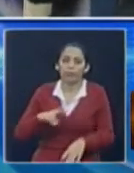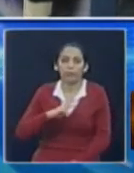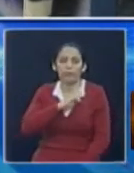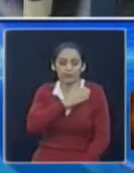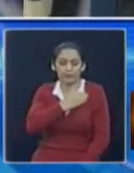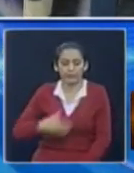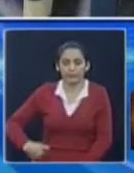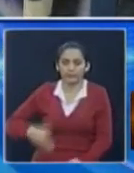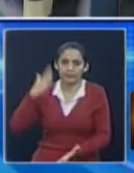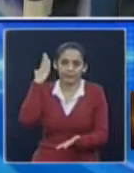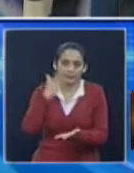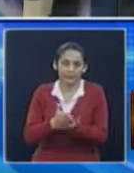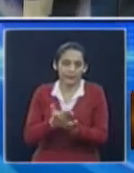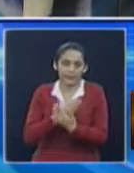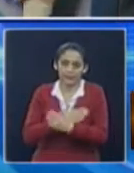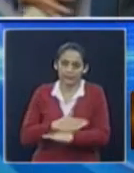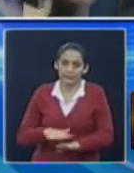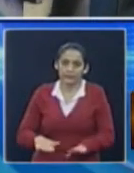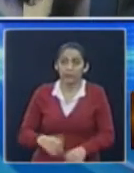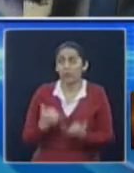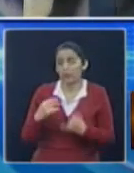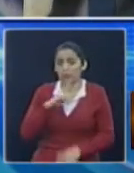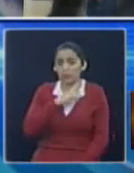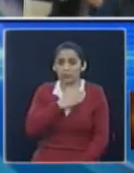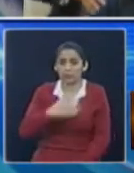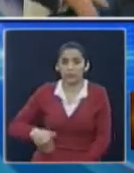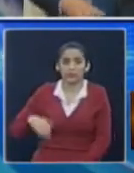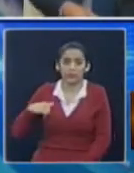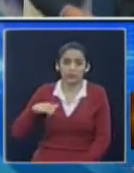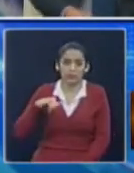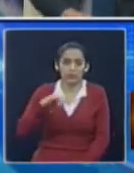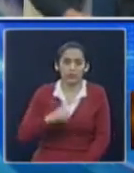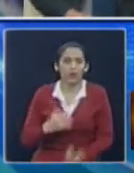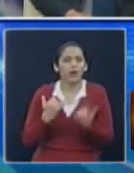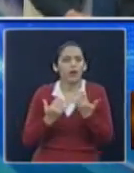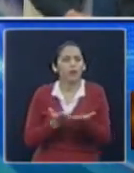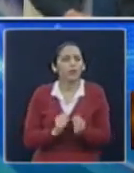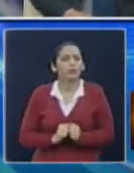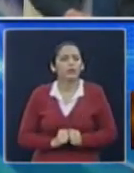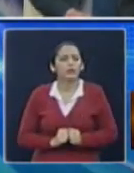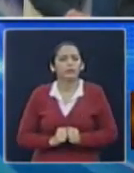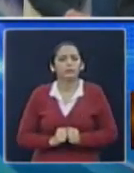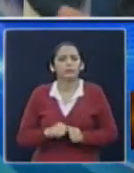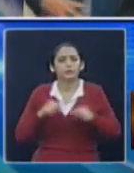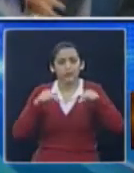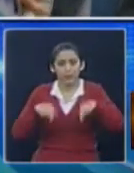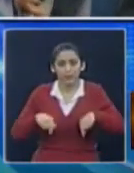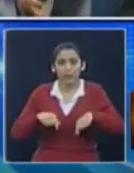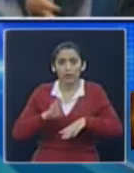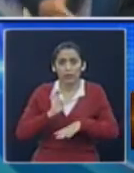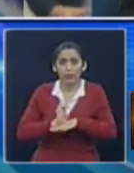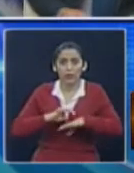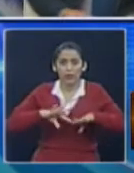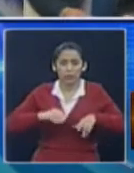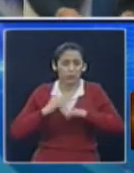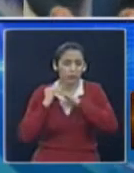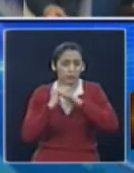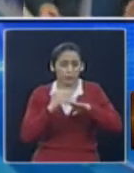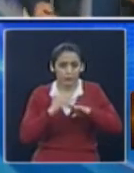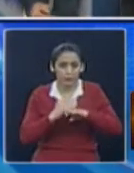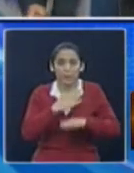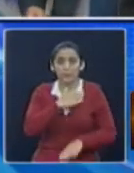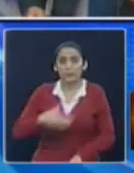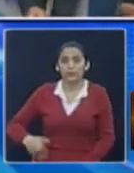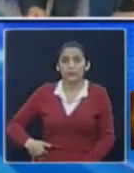corrupción, en el que se han comprometido el propio presidente de la República, ¿usted cree que hay la